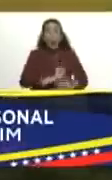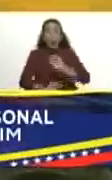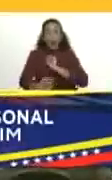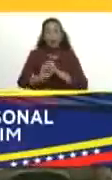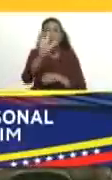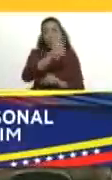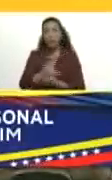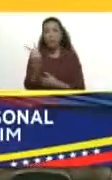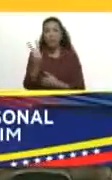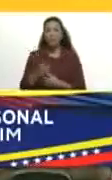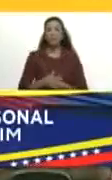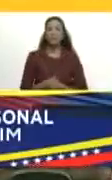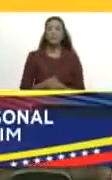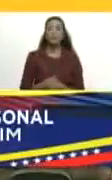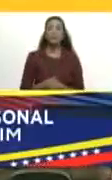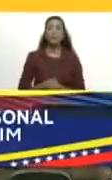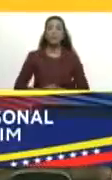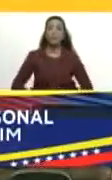Defensa.